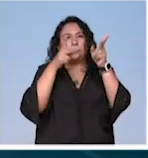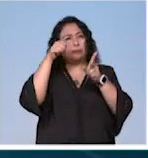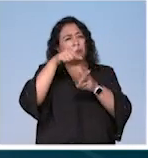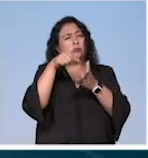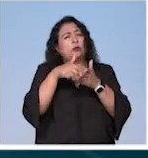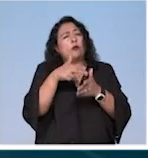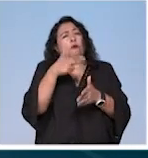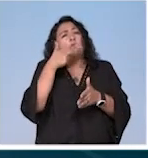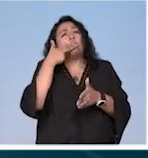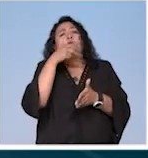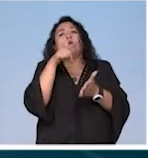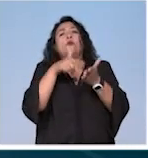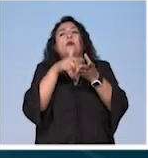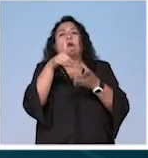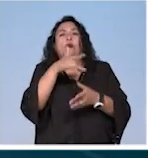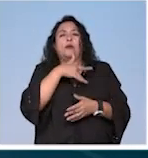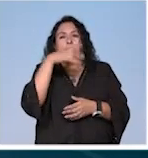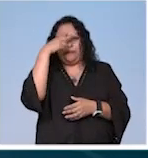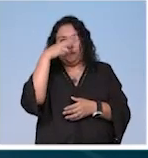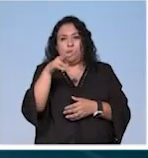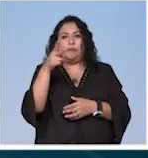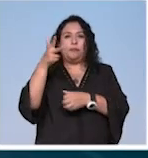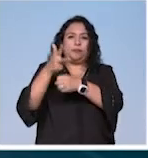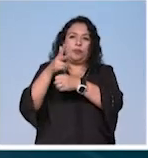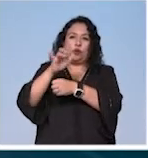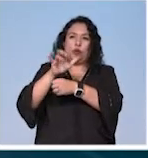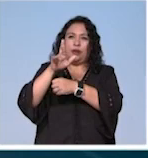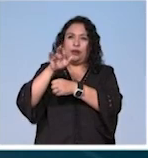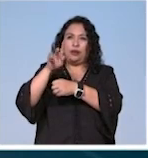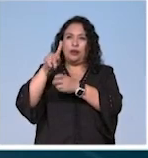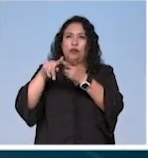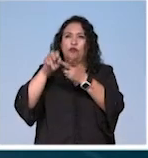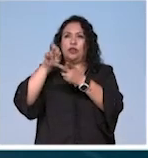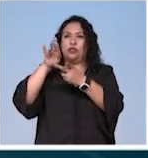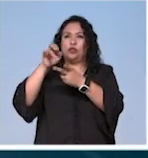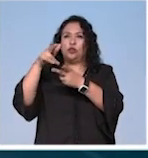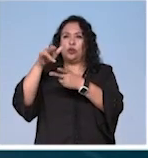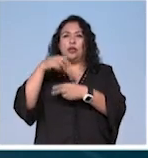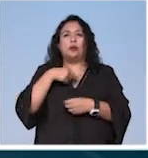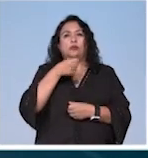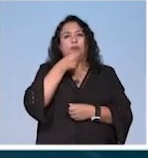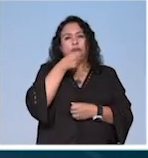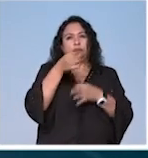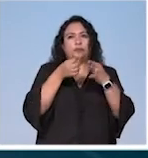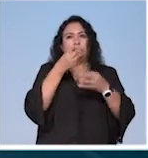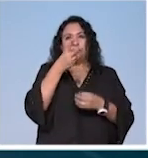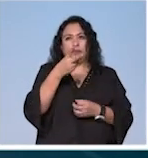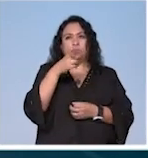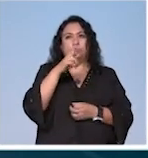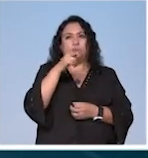gran tesoro en el corazón de México. Con imágenes de Juan Carlos Valencia y Francisco Hidalgo, reportó para Noticias 22 Rodrigo Peredo.